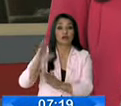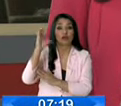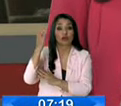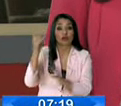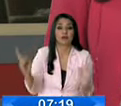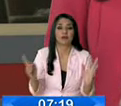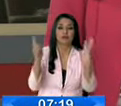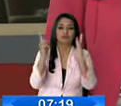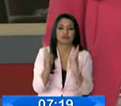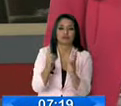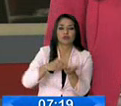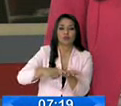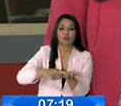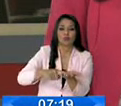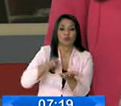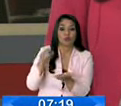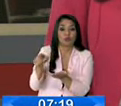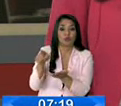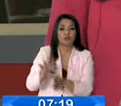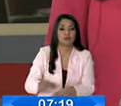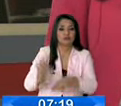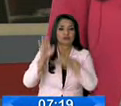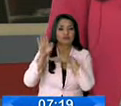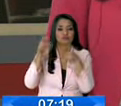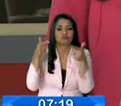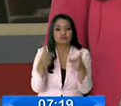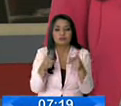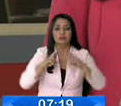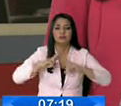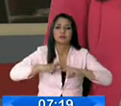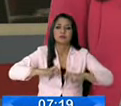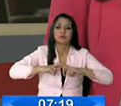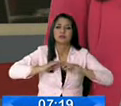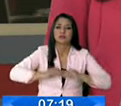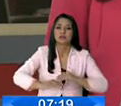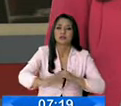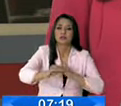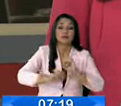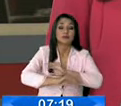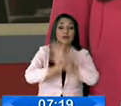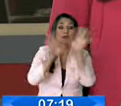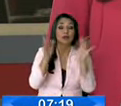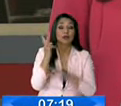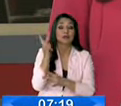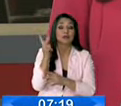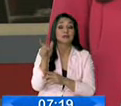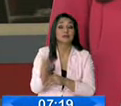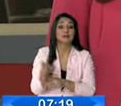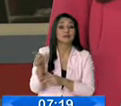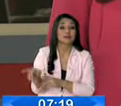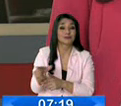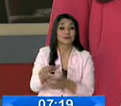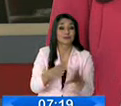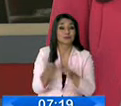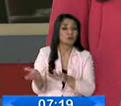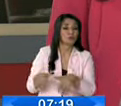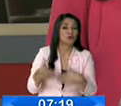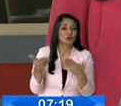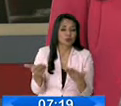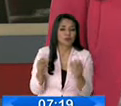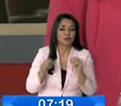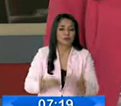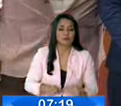Fernando Carrillo, quien se comprometió a vigilar las investigaciones para esclarecer la muerte de los tres trabajadores de Diario El